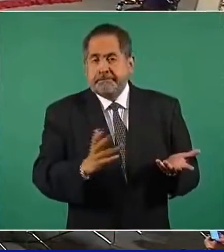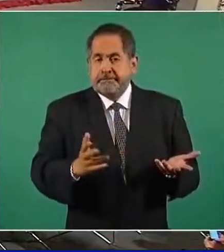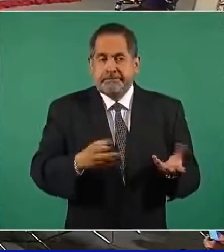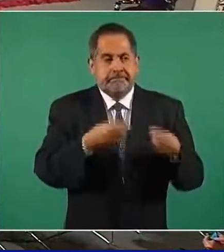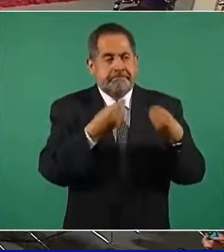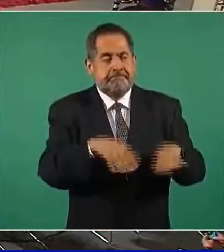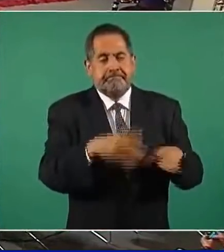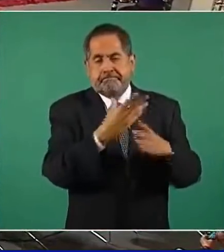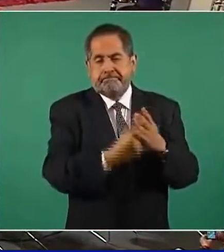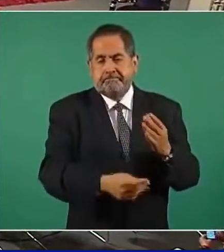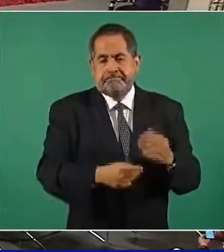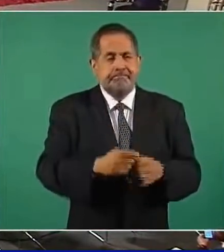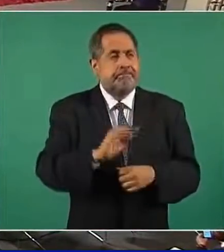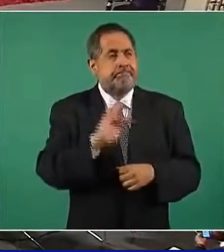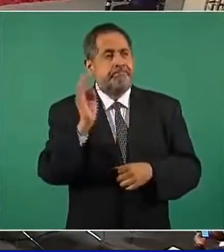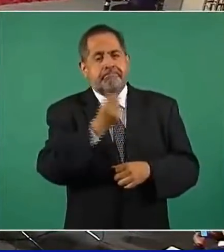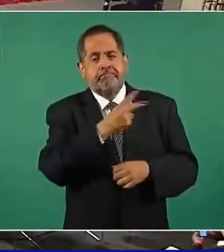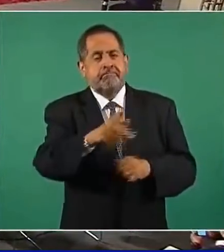para los periódicos